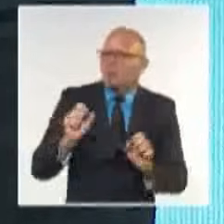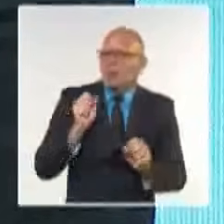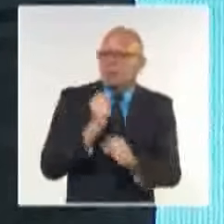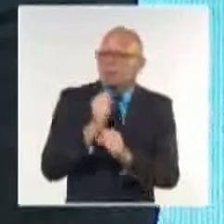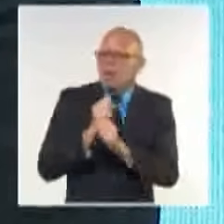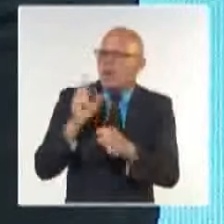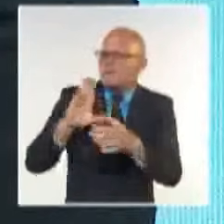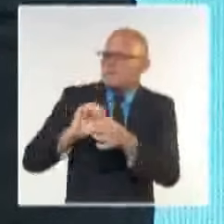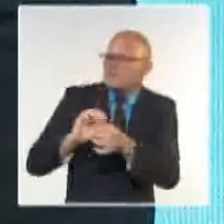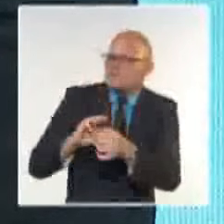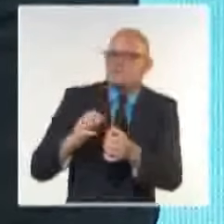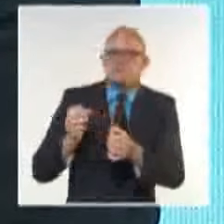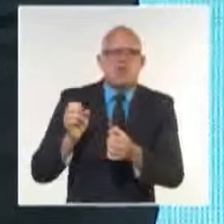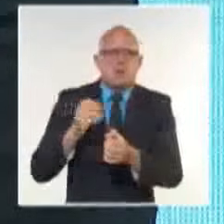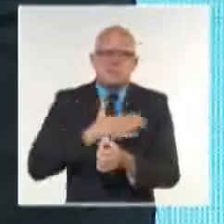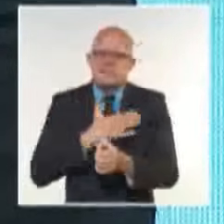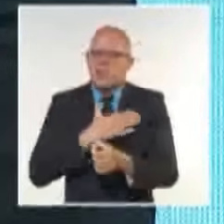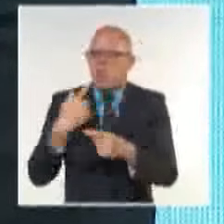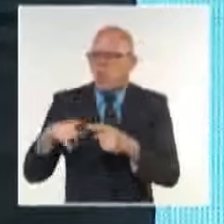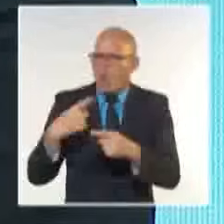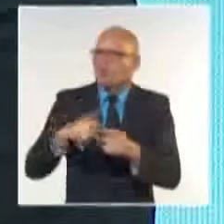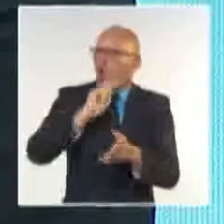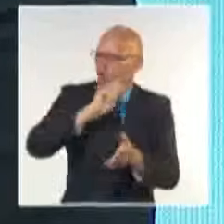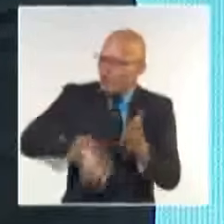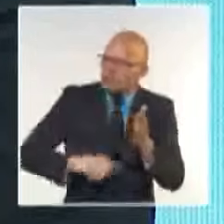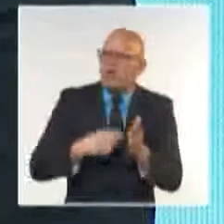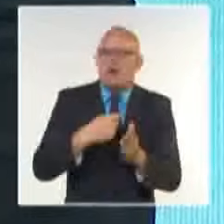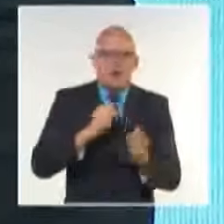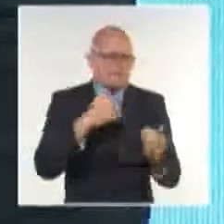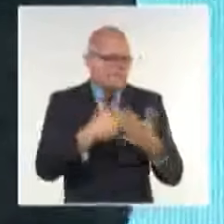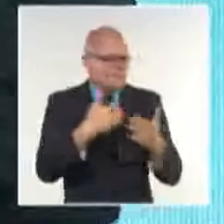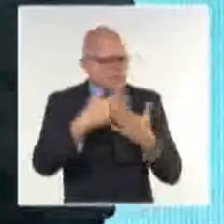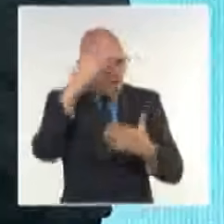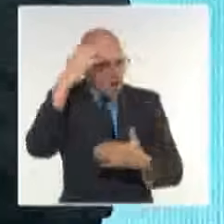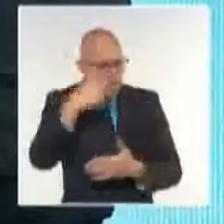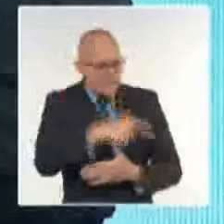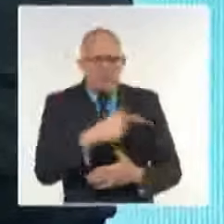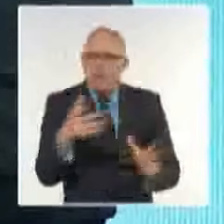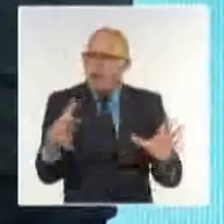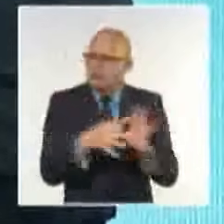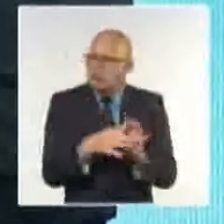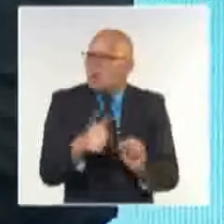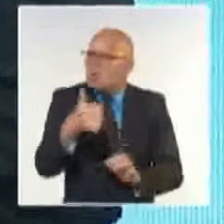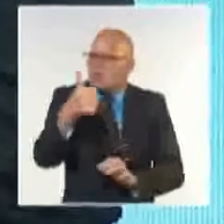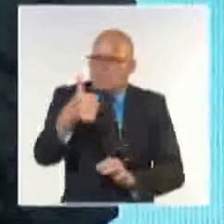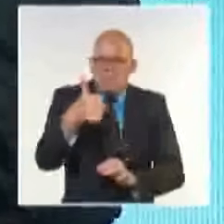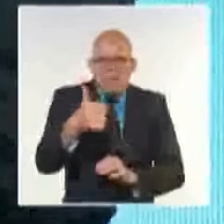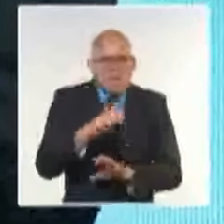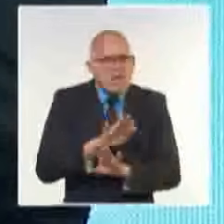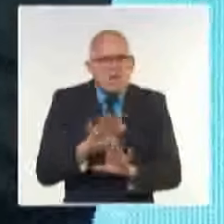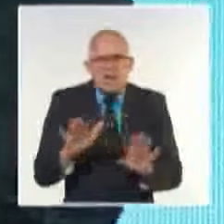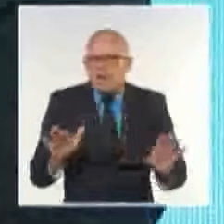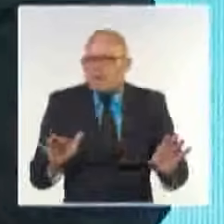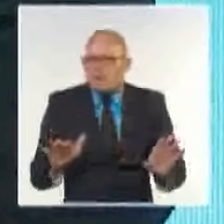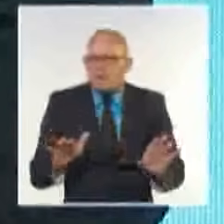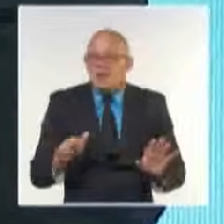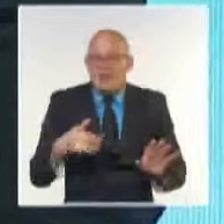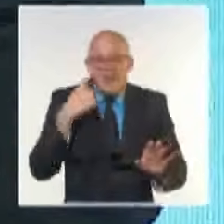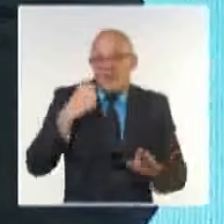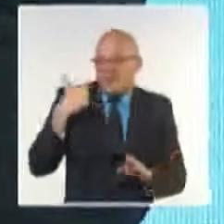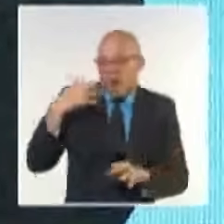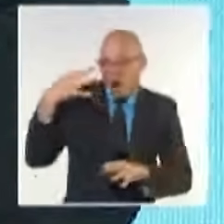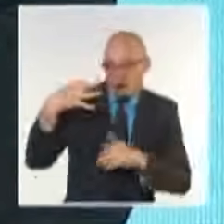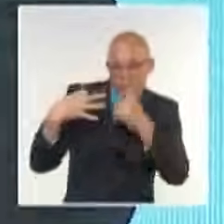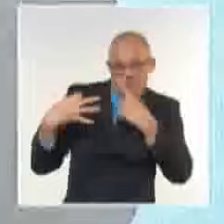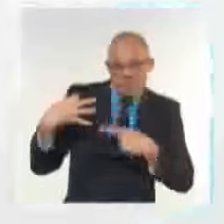que atendemos, en todos estos grupos empresariales, y ahí están implicados 3 grupos empresariales con empresas, o sea,